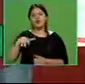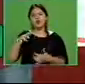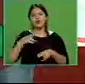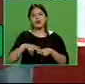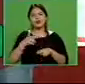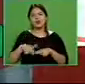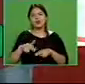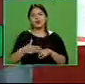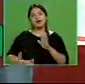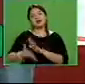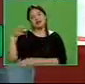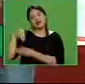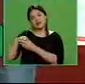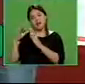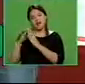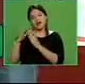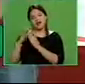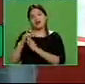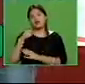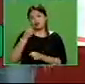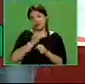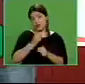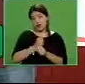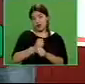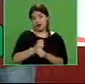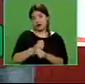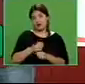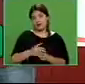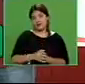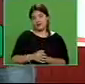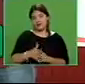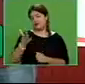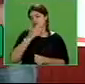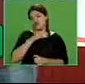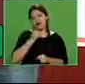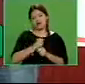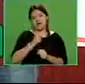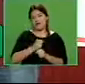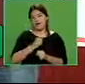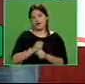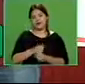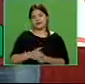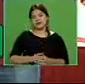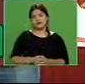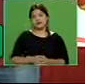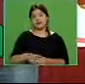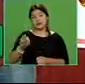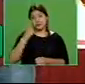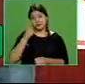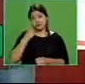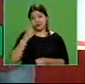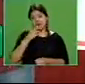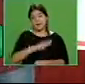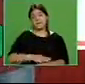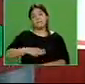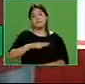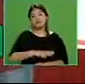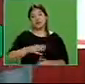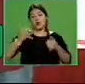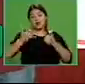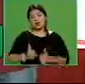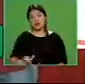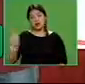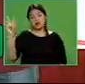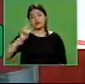ahorita? En la casa. ¿Y tú trabajas? No. Fíjate, la misión, la gran misión Hijos e